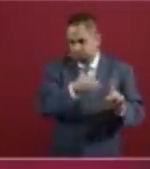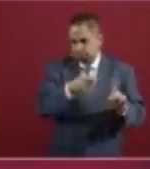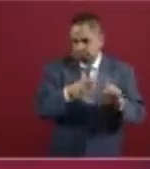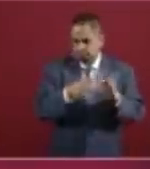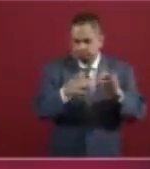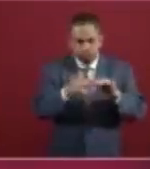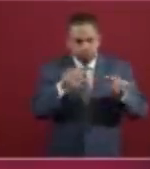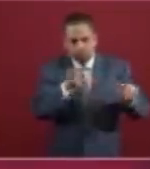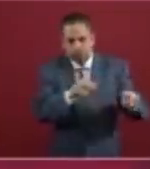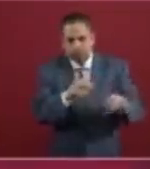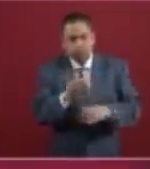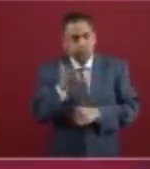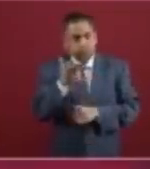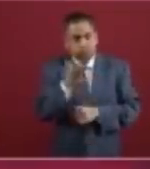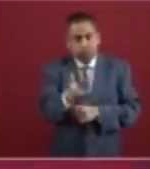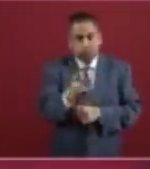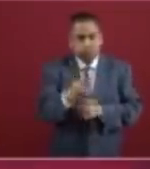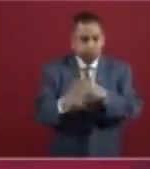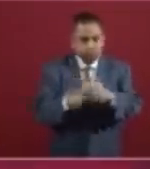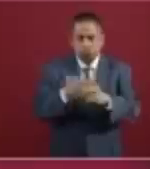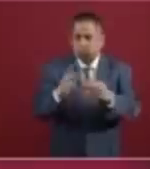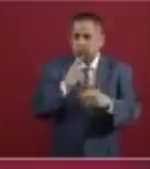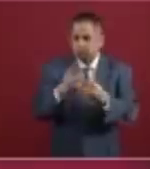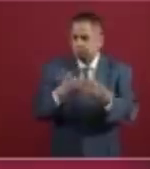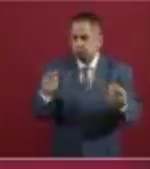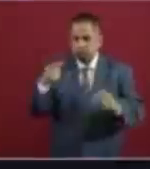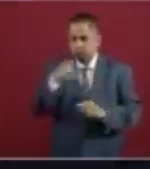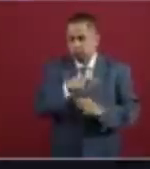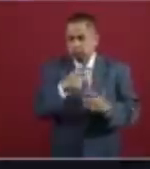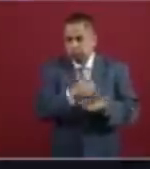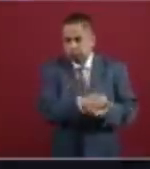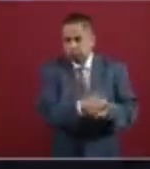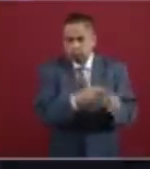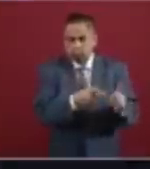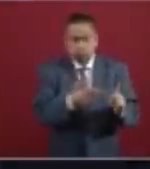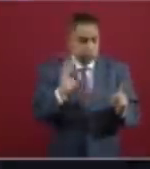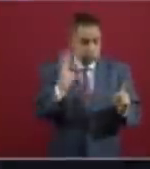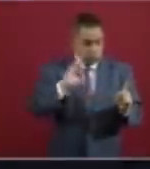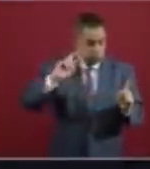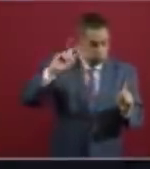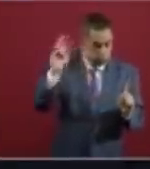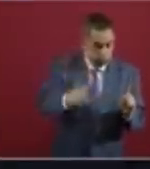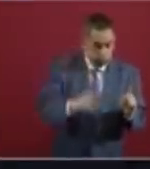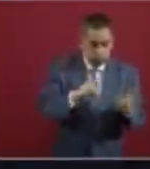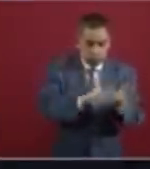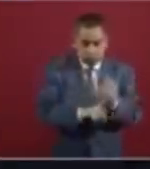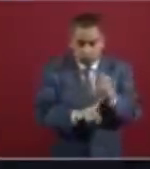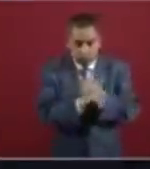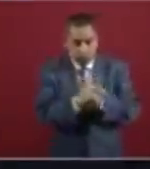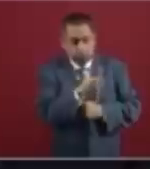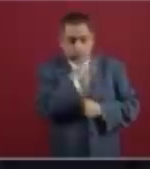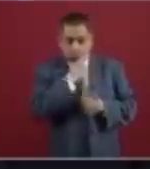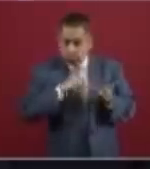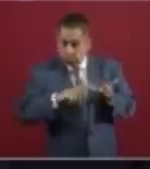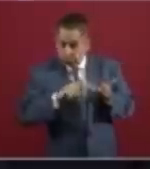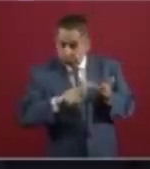para pedir que se resuelva si existe el problema como él me lo